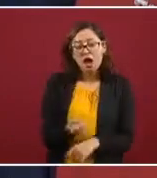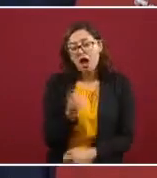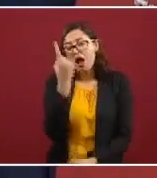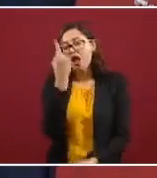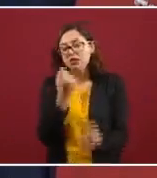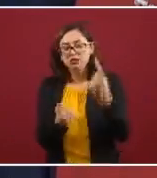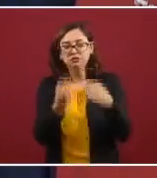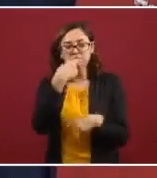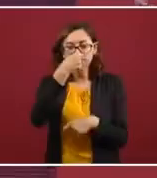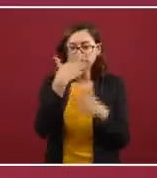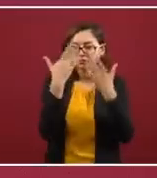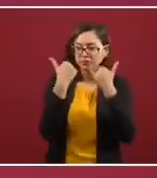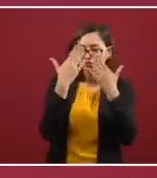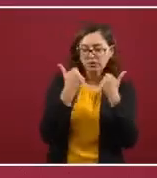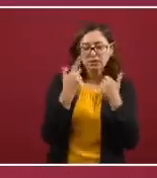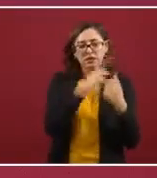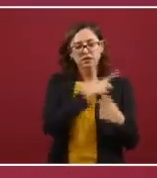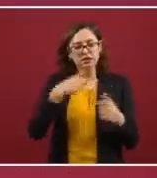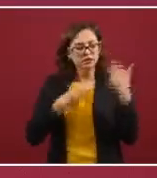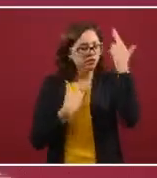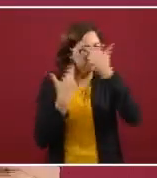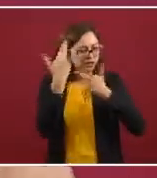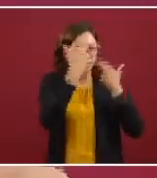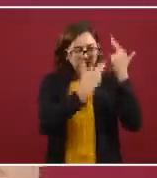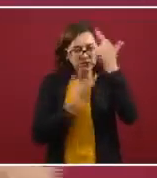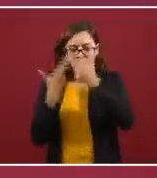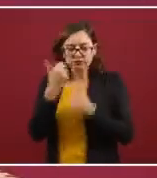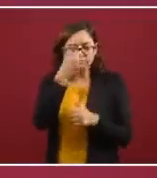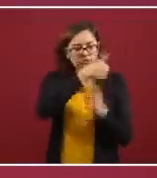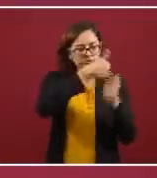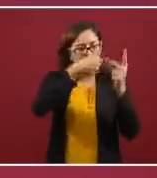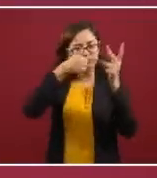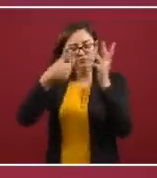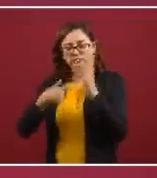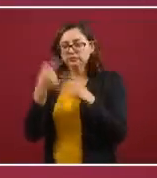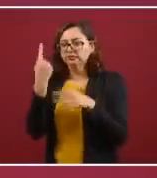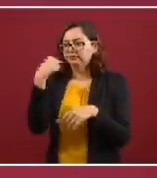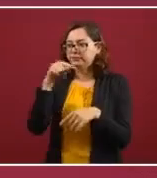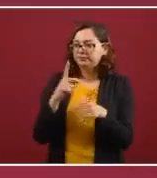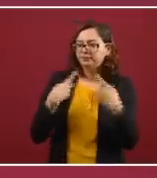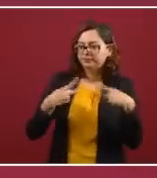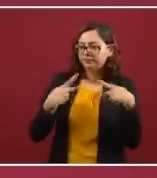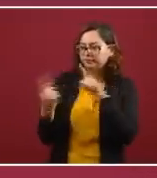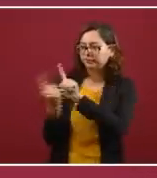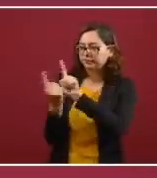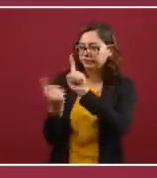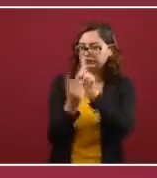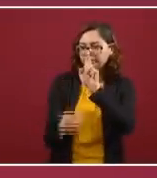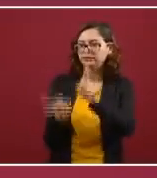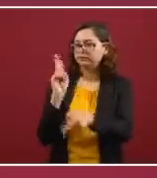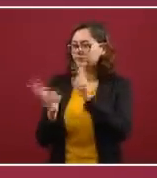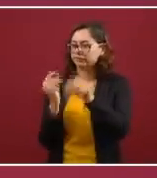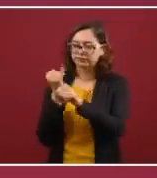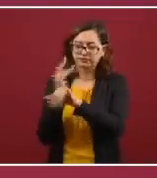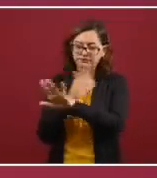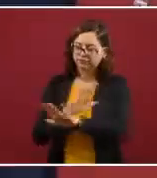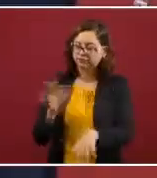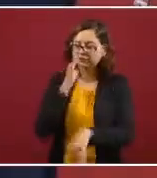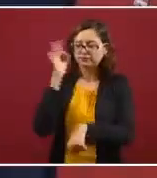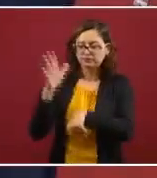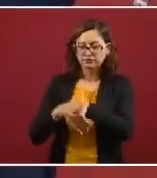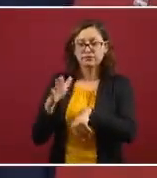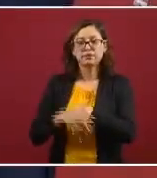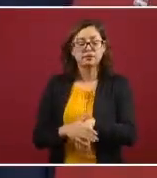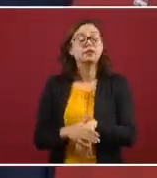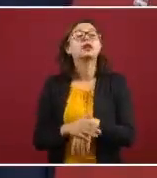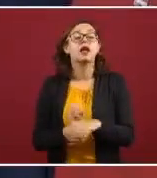un espacio y dinámicas de comunicación directa con los derechohabientes para que ellos tengan toda la información. Desde luego